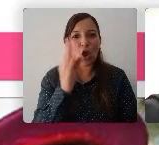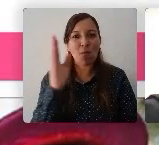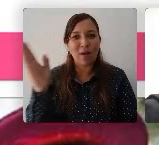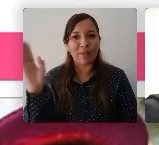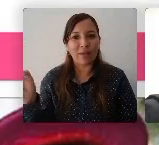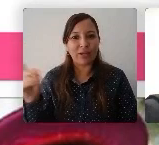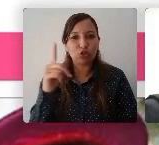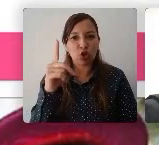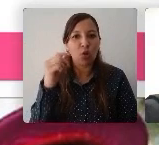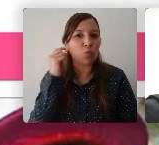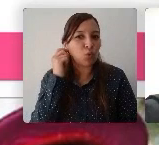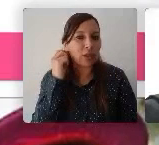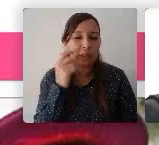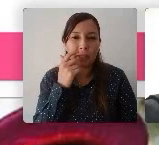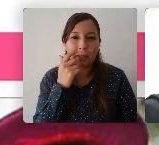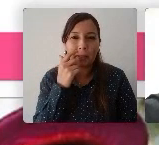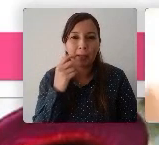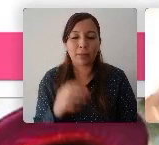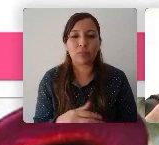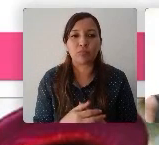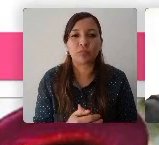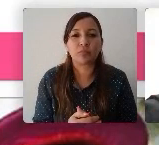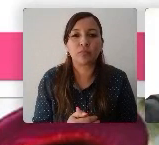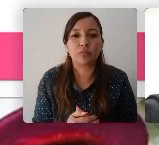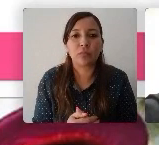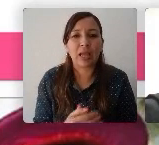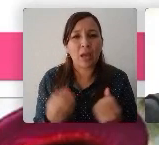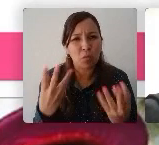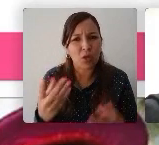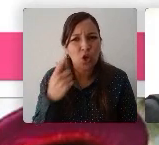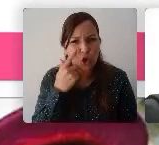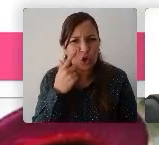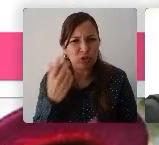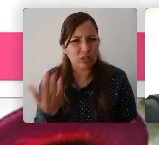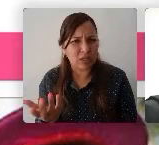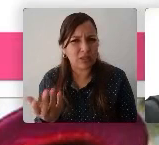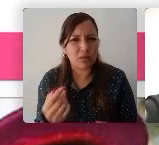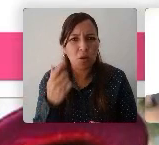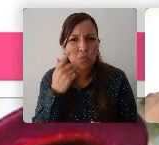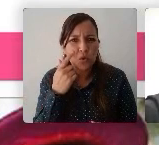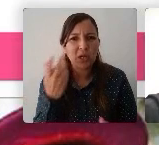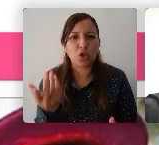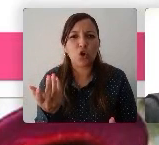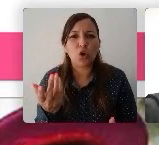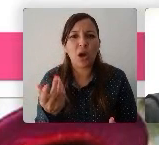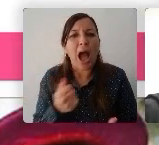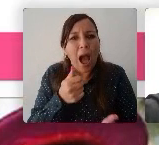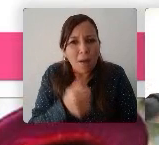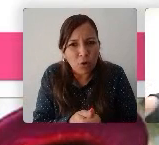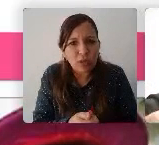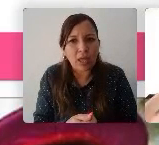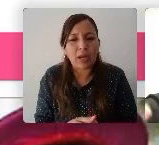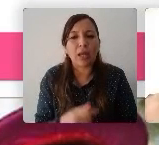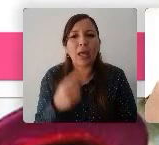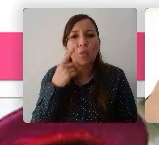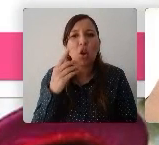qué mejor de poder conocer estos territorios, qué mejor de poder conocer estas experiencias y obviamente aportar al